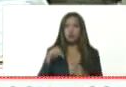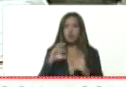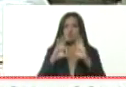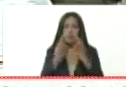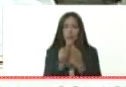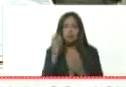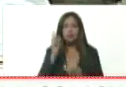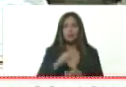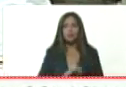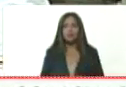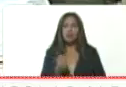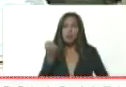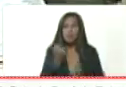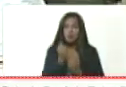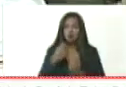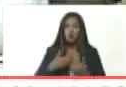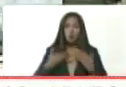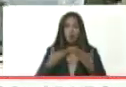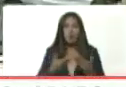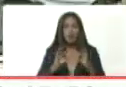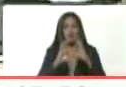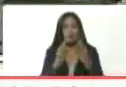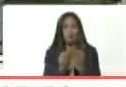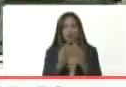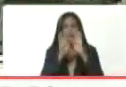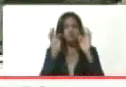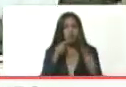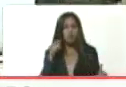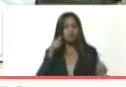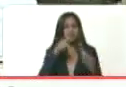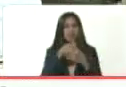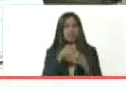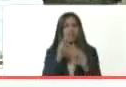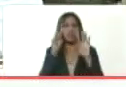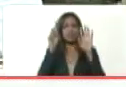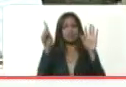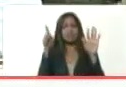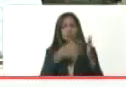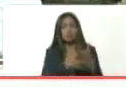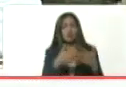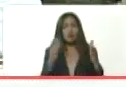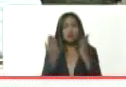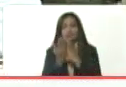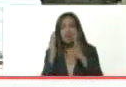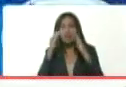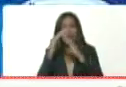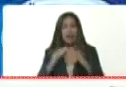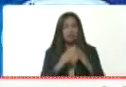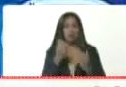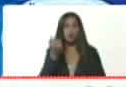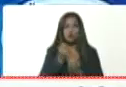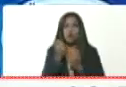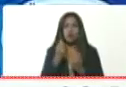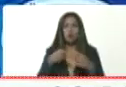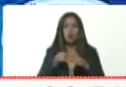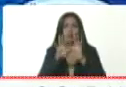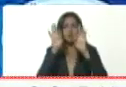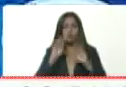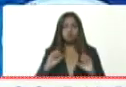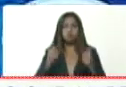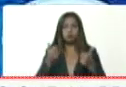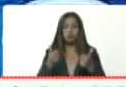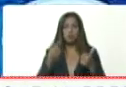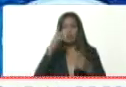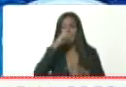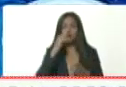y el apoyo que le voy a dar a la familia de manera directo 6 millones de hogares apoyados a través del carné de la patria para el arranque del año